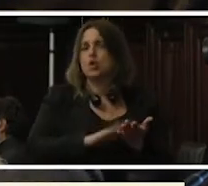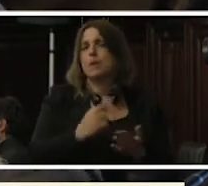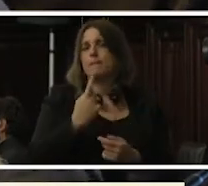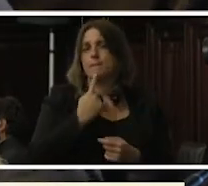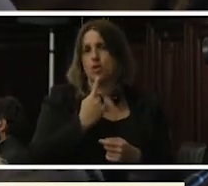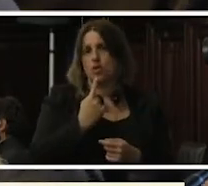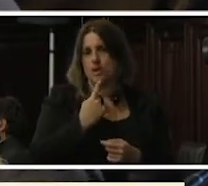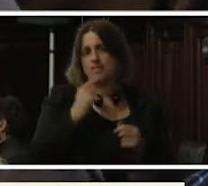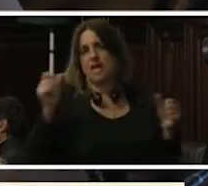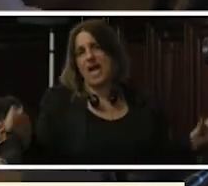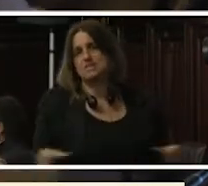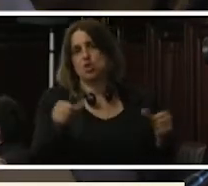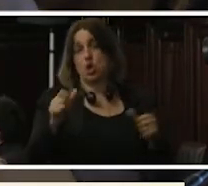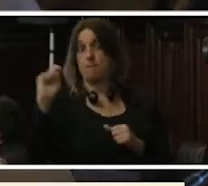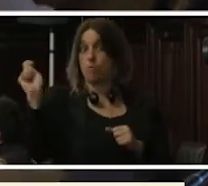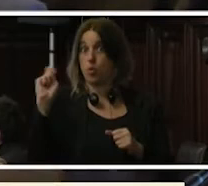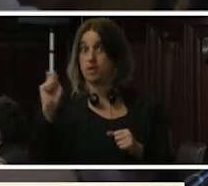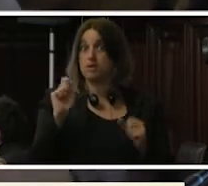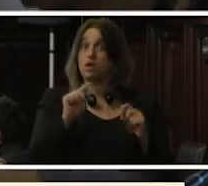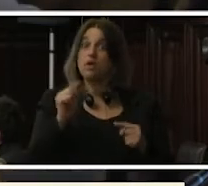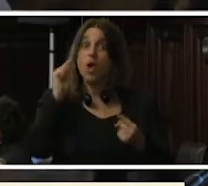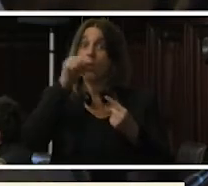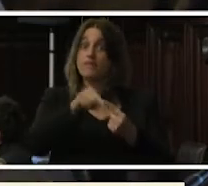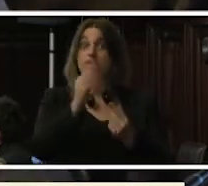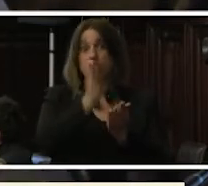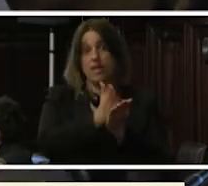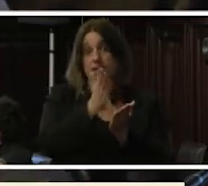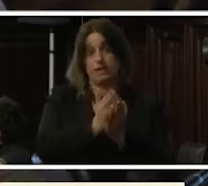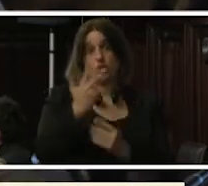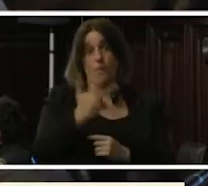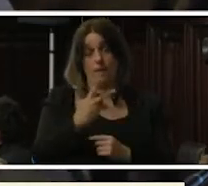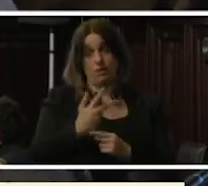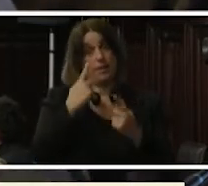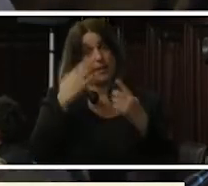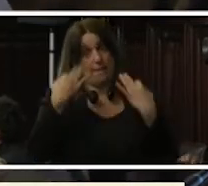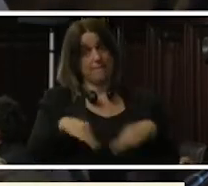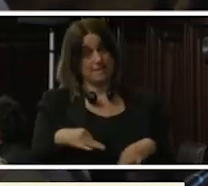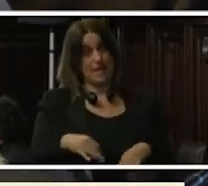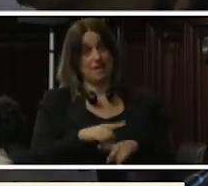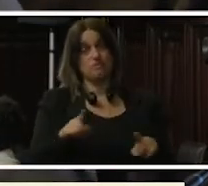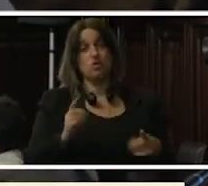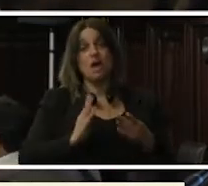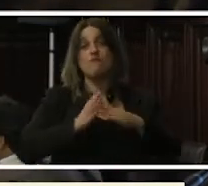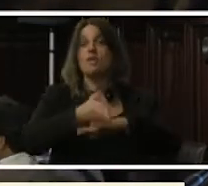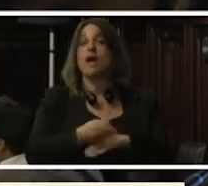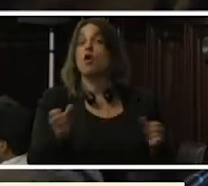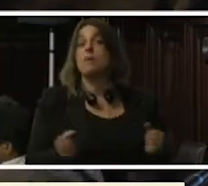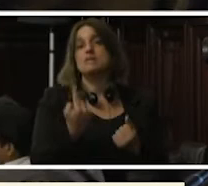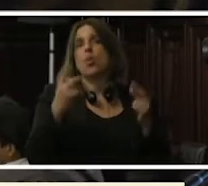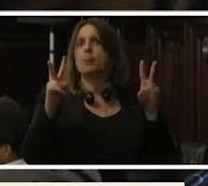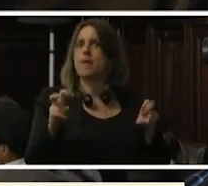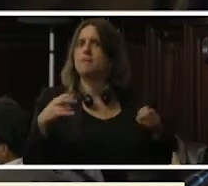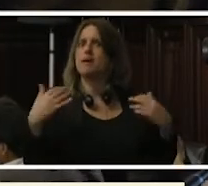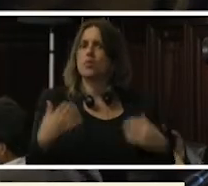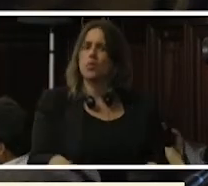públicas con este enfoque de derechos humanos y particularmente el abordaje de un tema